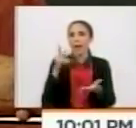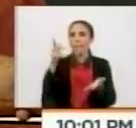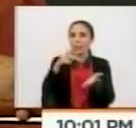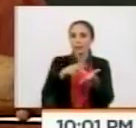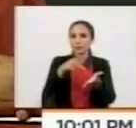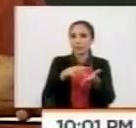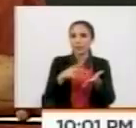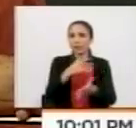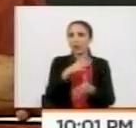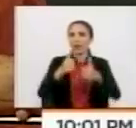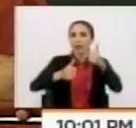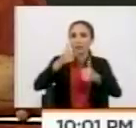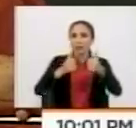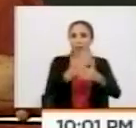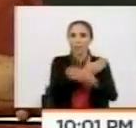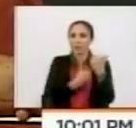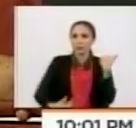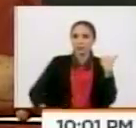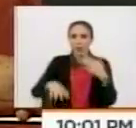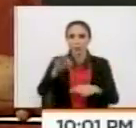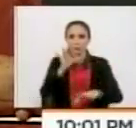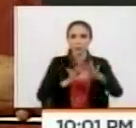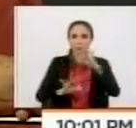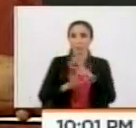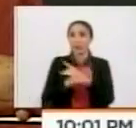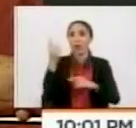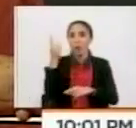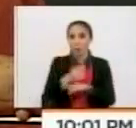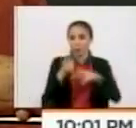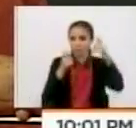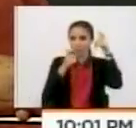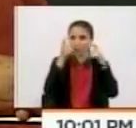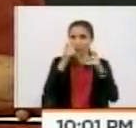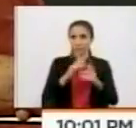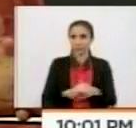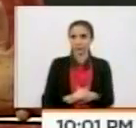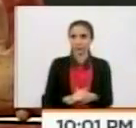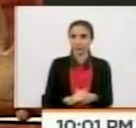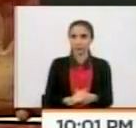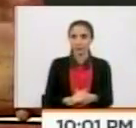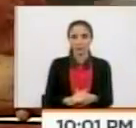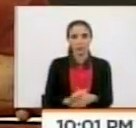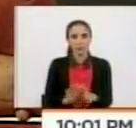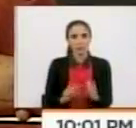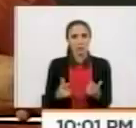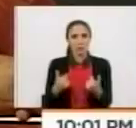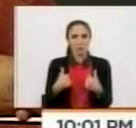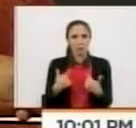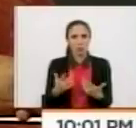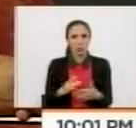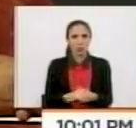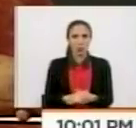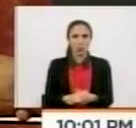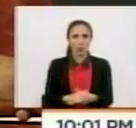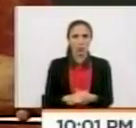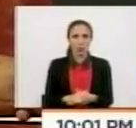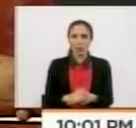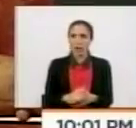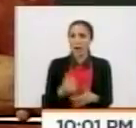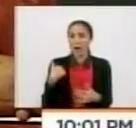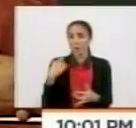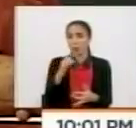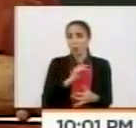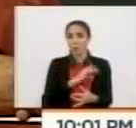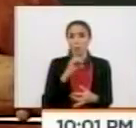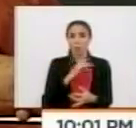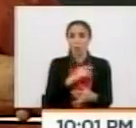comandante Chávez. Ellos regaron los últimos días, yo casi ni me enteré. Primero porque nosotros estábamos en un dolor muy